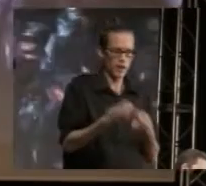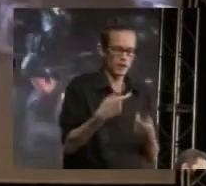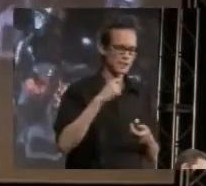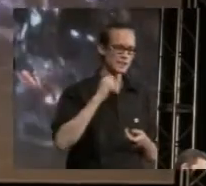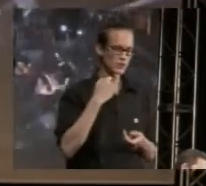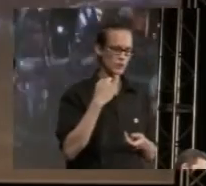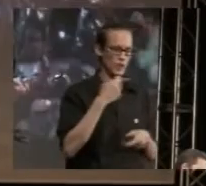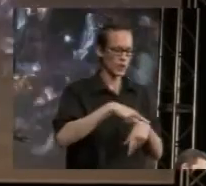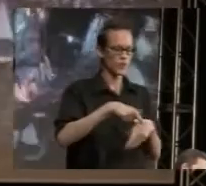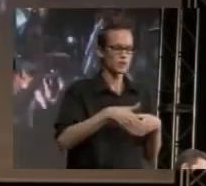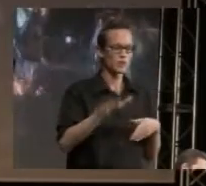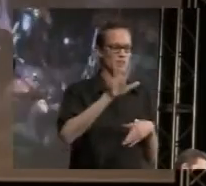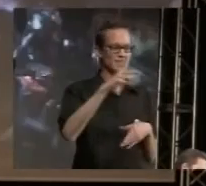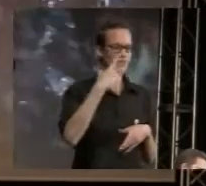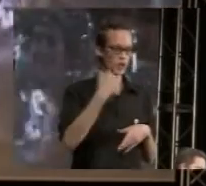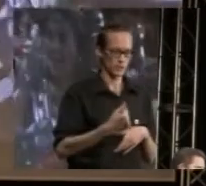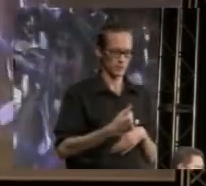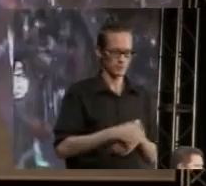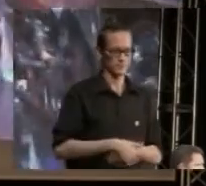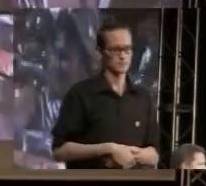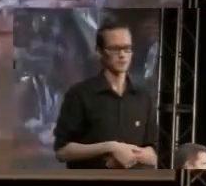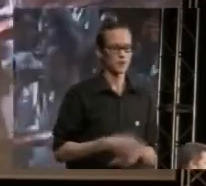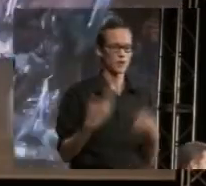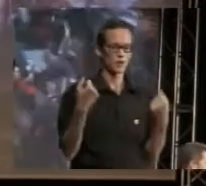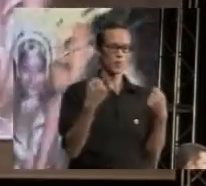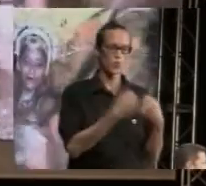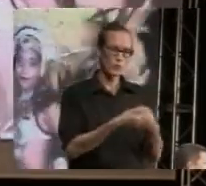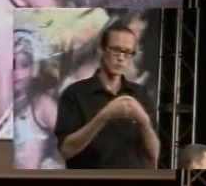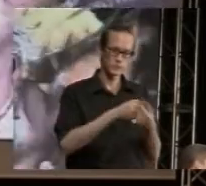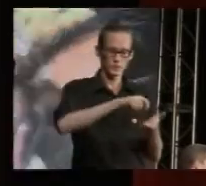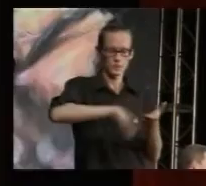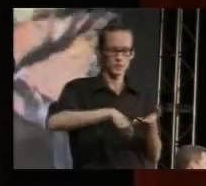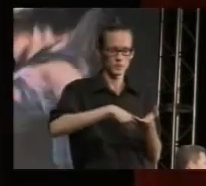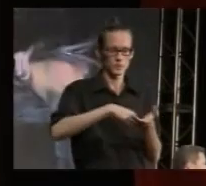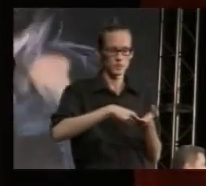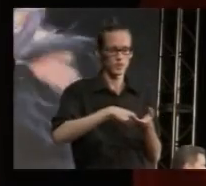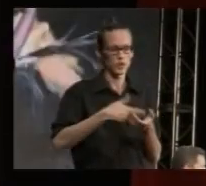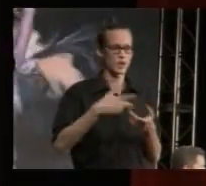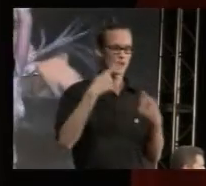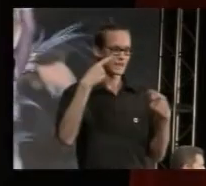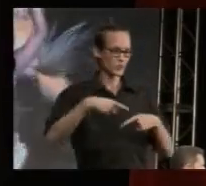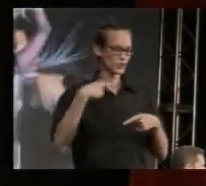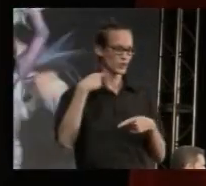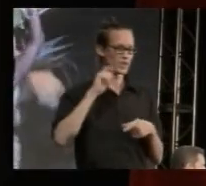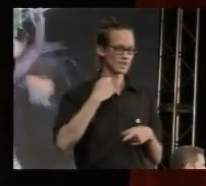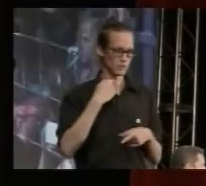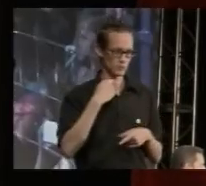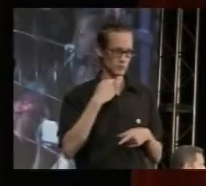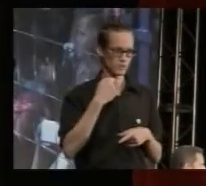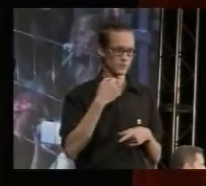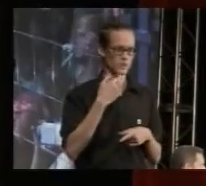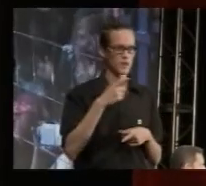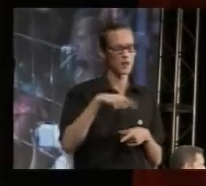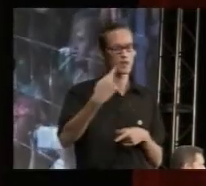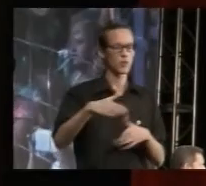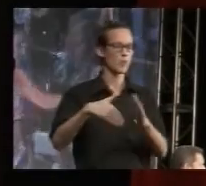5 días. Mediante un convenio firmado con el Instituto Autárquico Provincial del Seguro, se construirá un nuevo